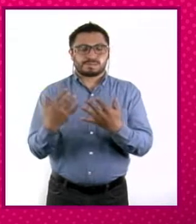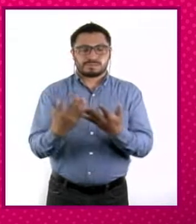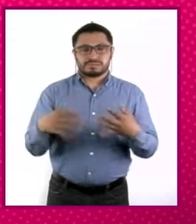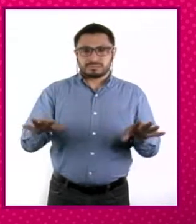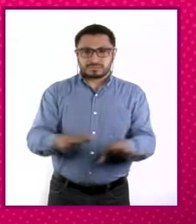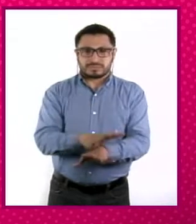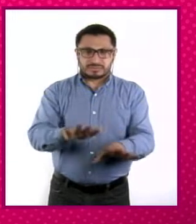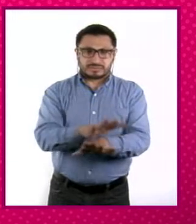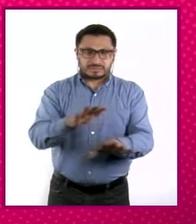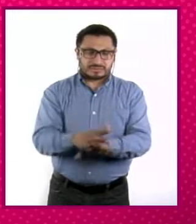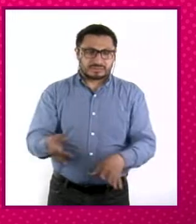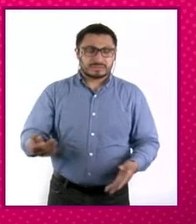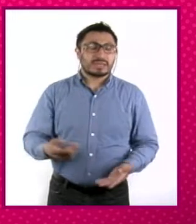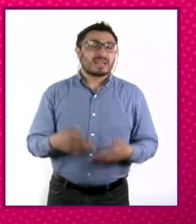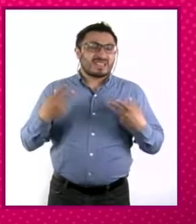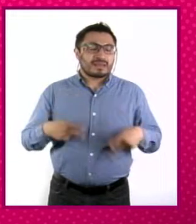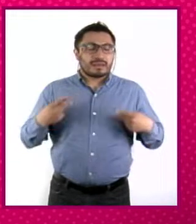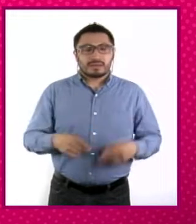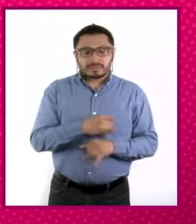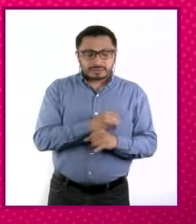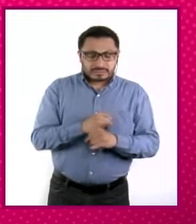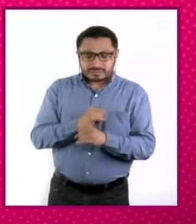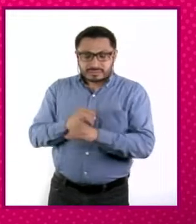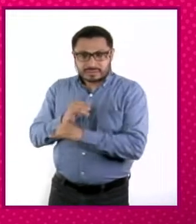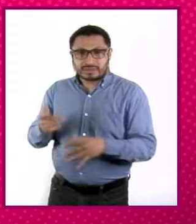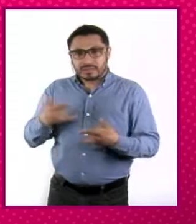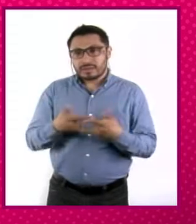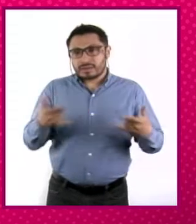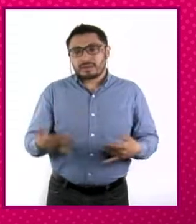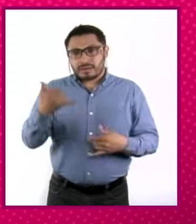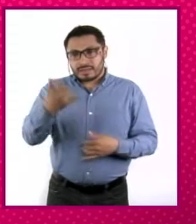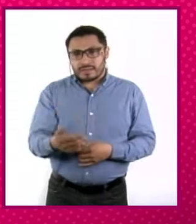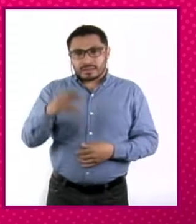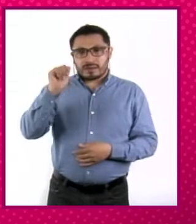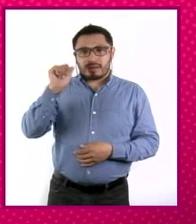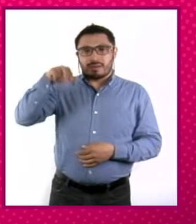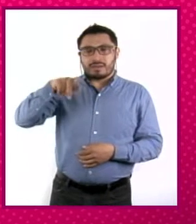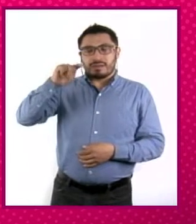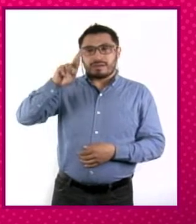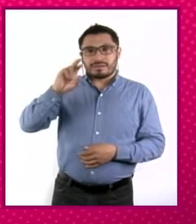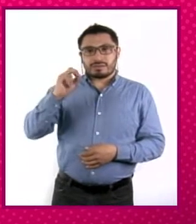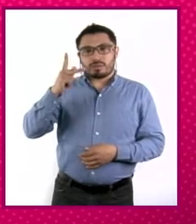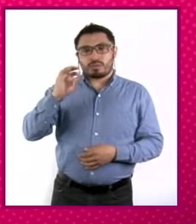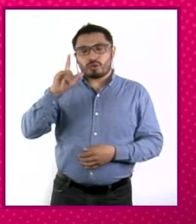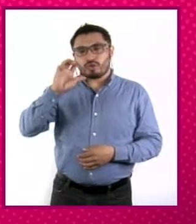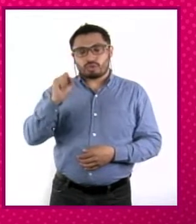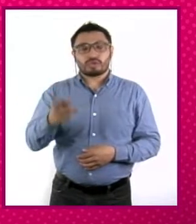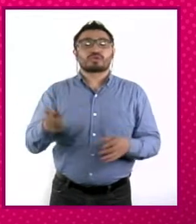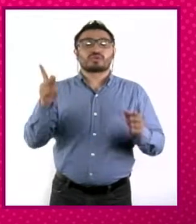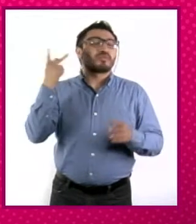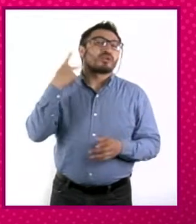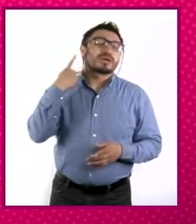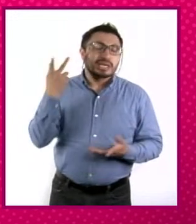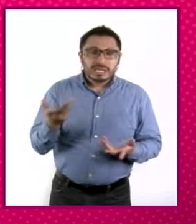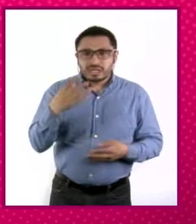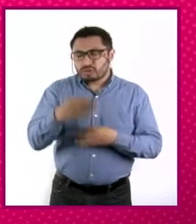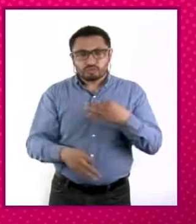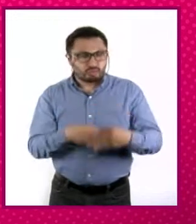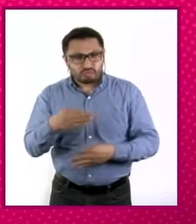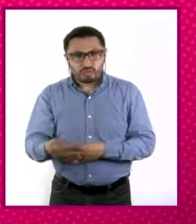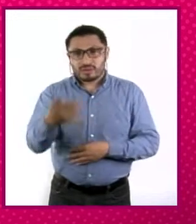por parte de los historiadores y sobre todo de los antropólogos, pero también politólogos, políticos y lo más